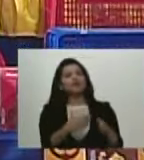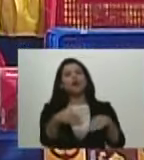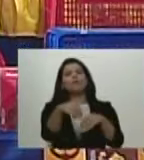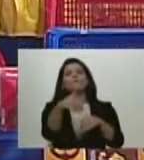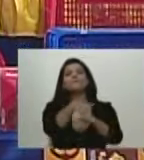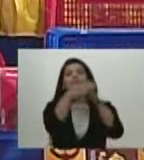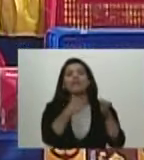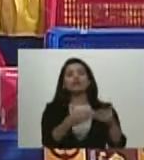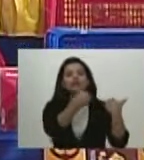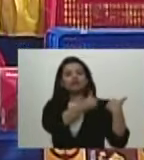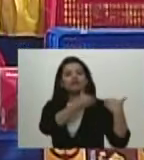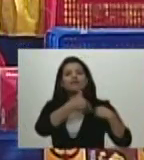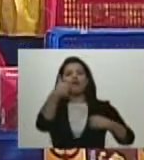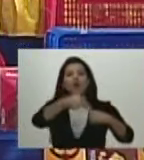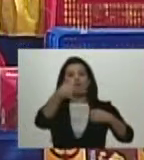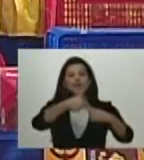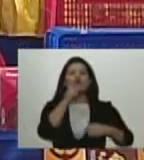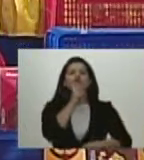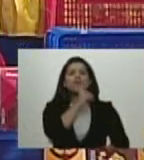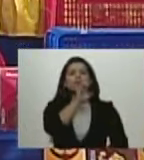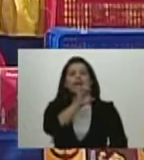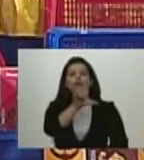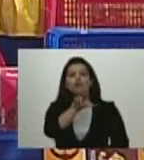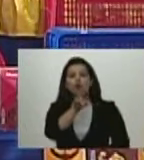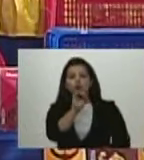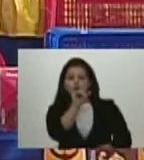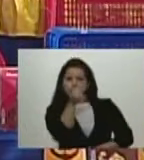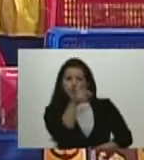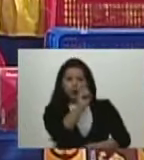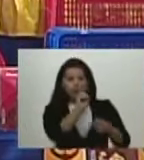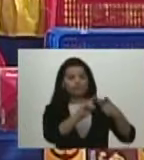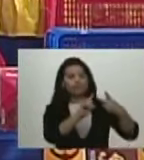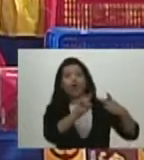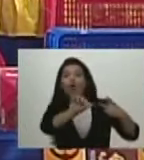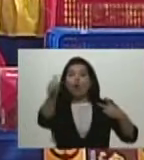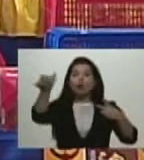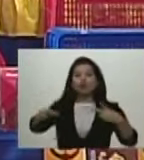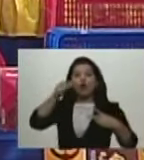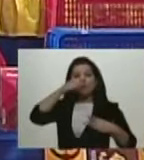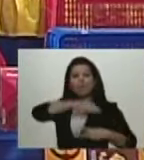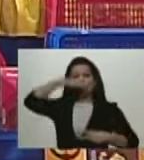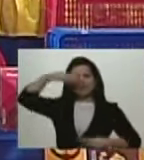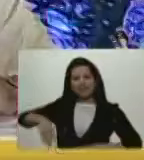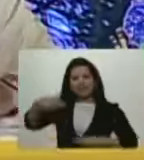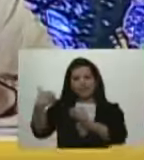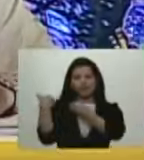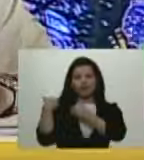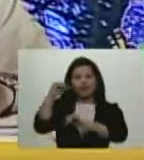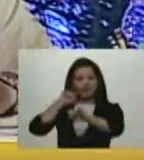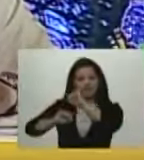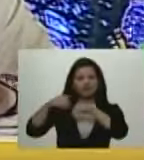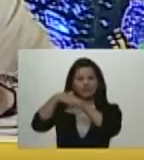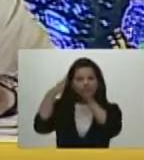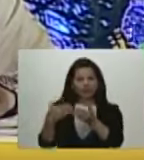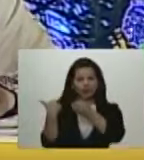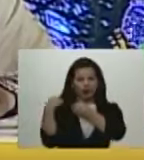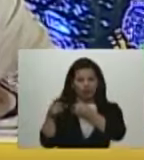compañero general en jefe, Padrino López, ministro del Poder Popular para la defensa,